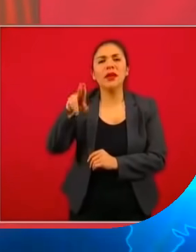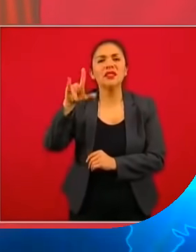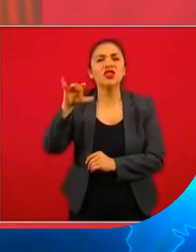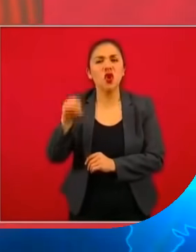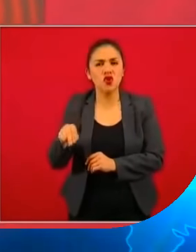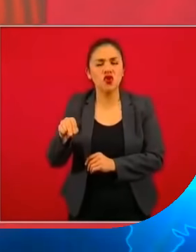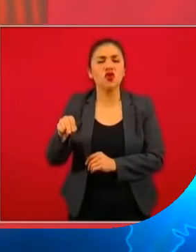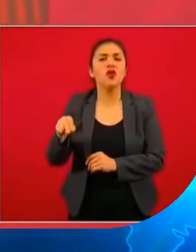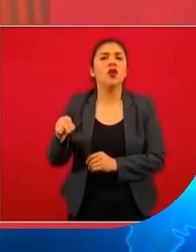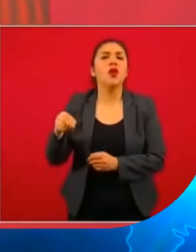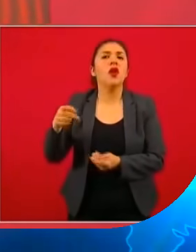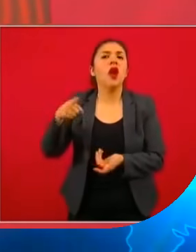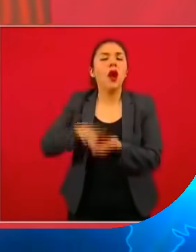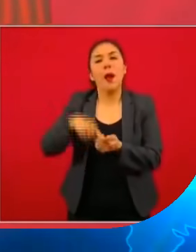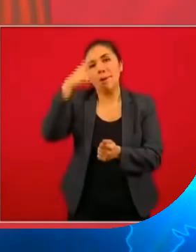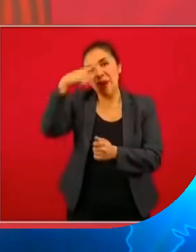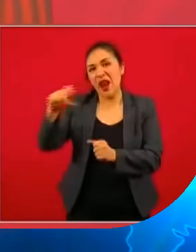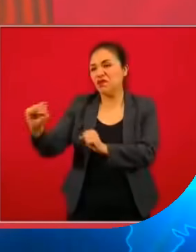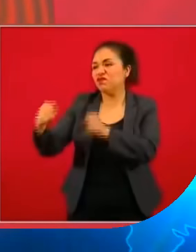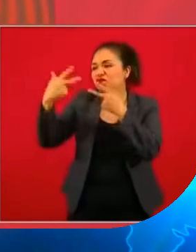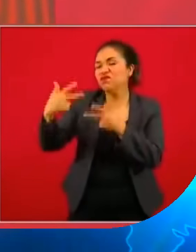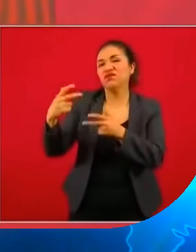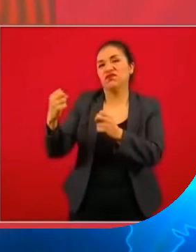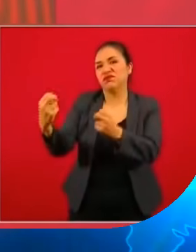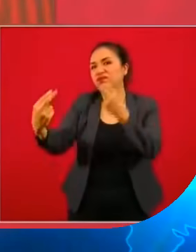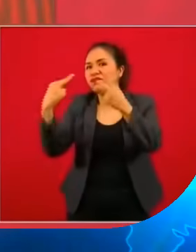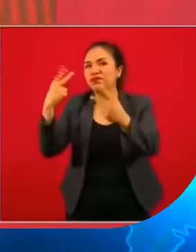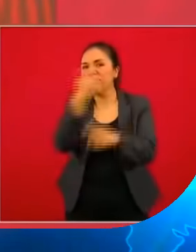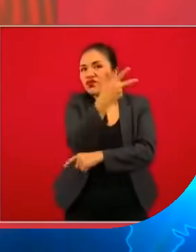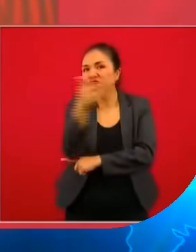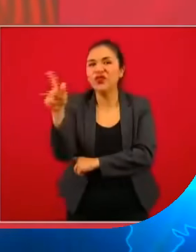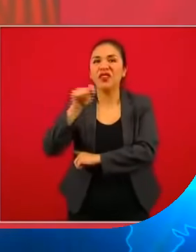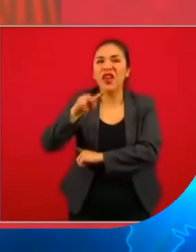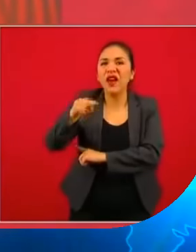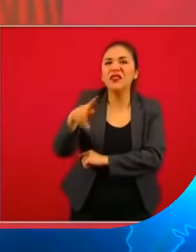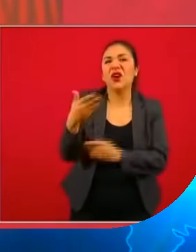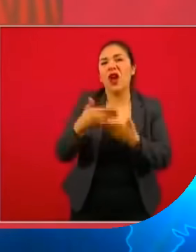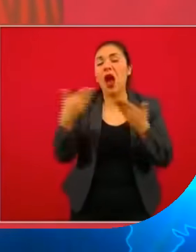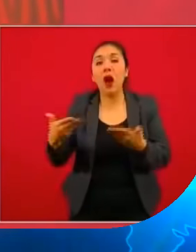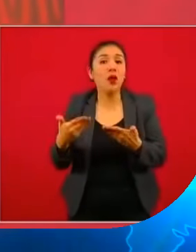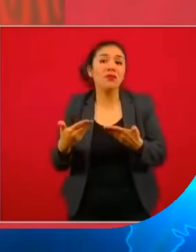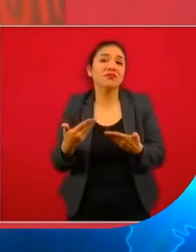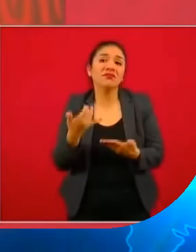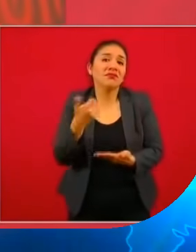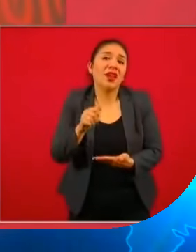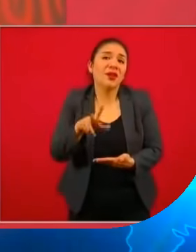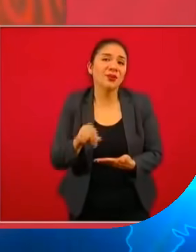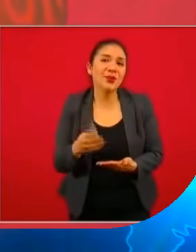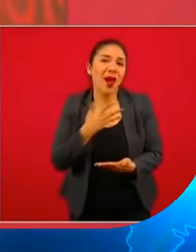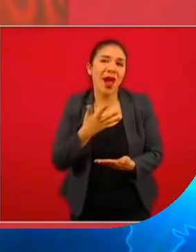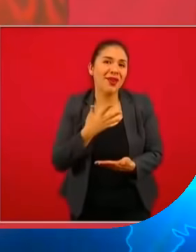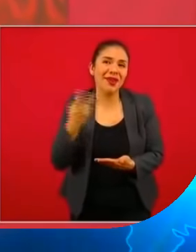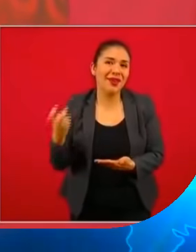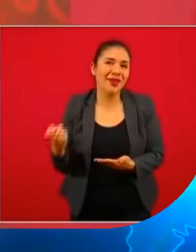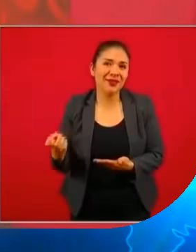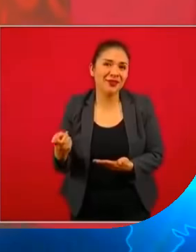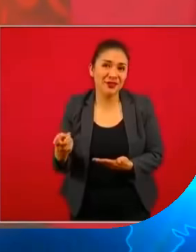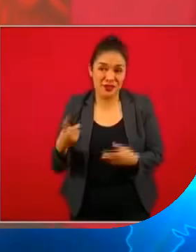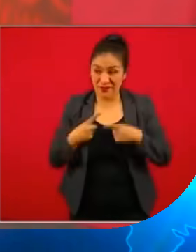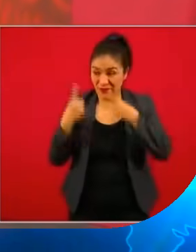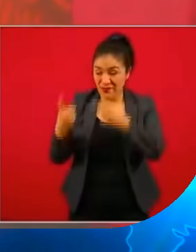en medios de información y ahora no están